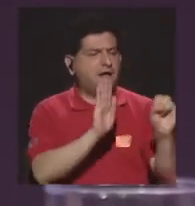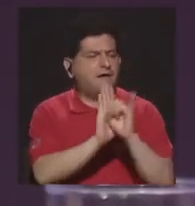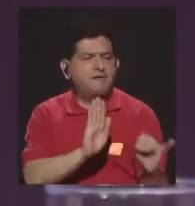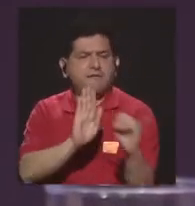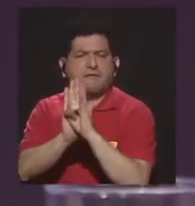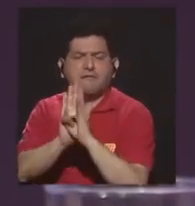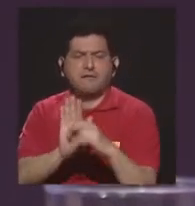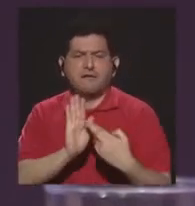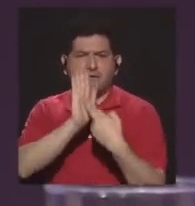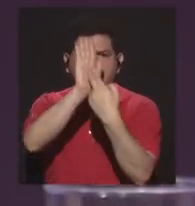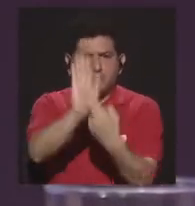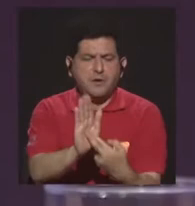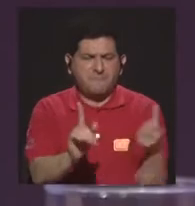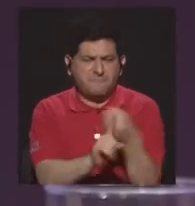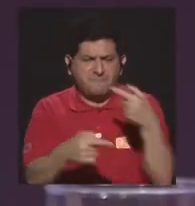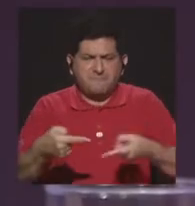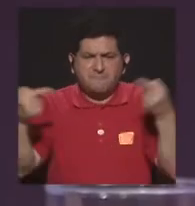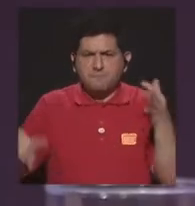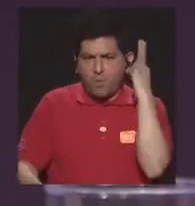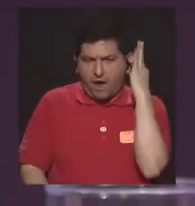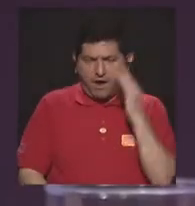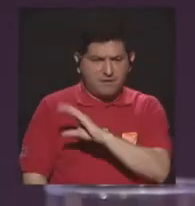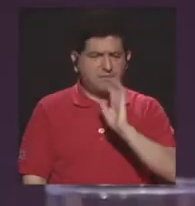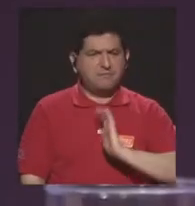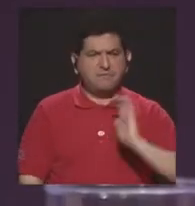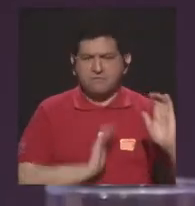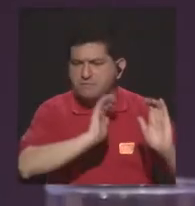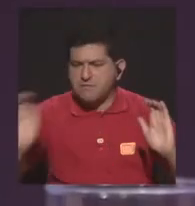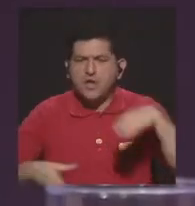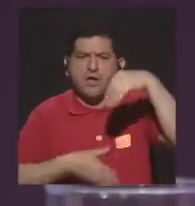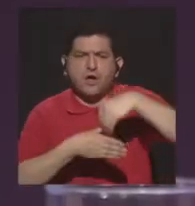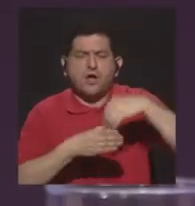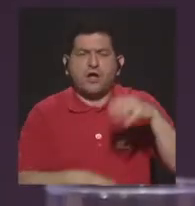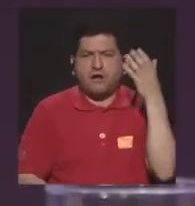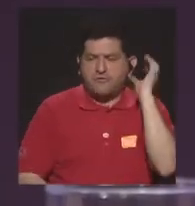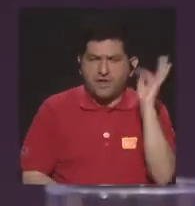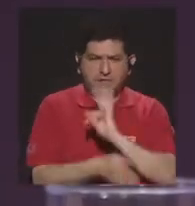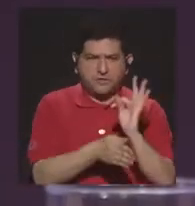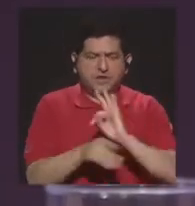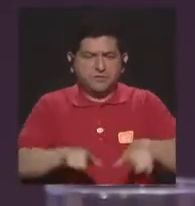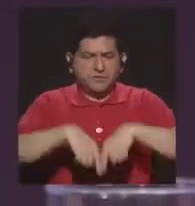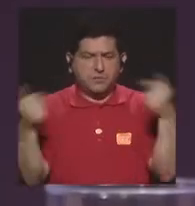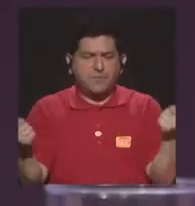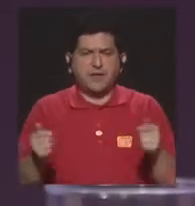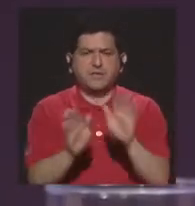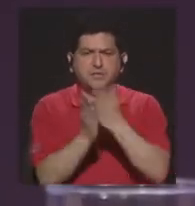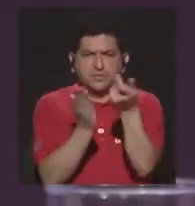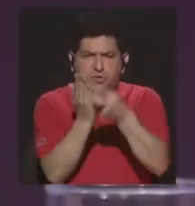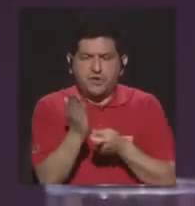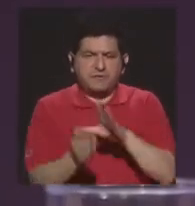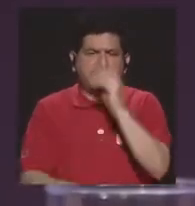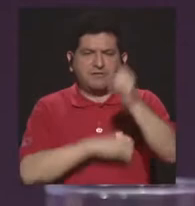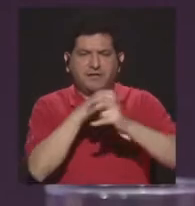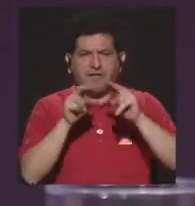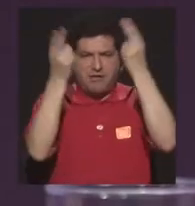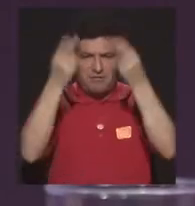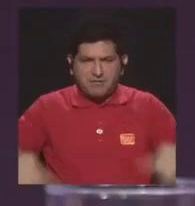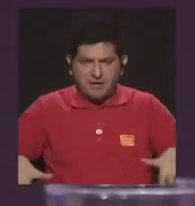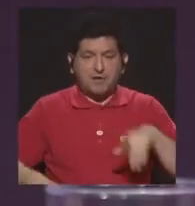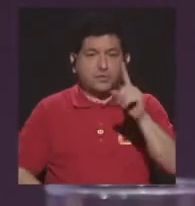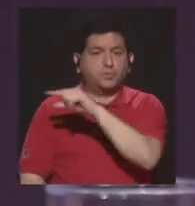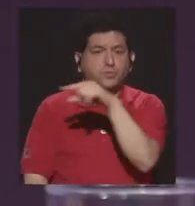identificar la representación de la violencia contra las mujeres y las niñas en los contenidos de la radio, la televisión, la prensa, revistas e internet durante una